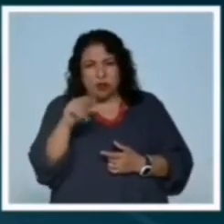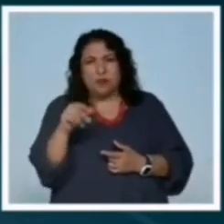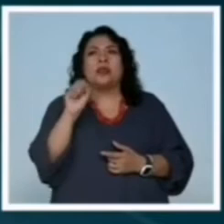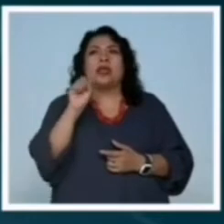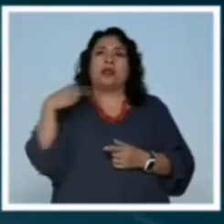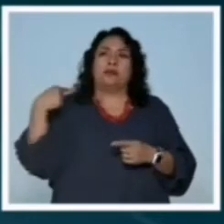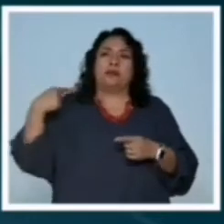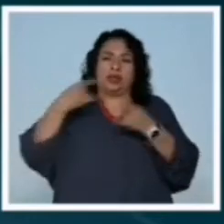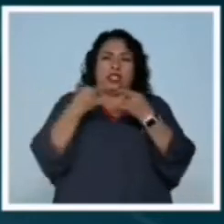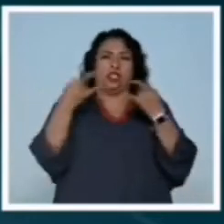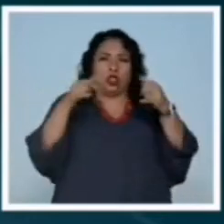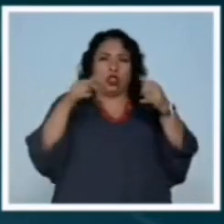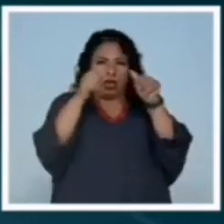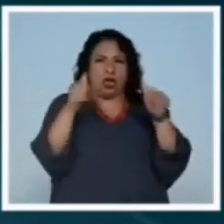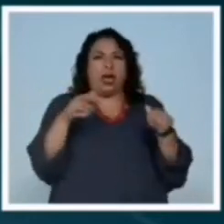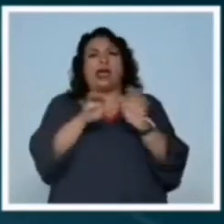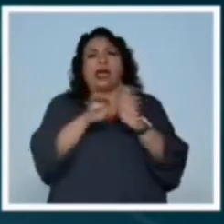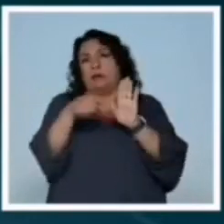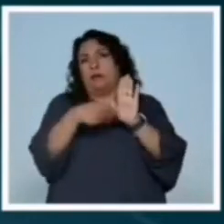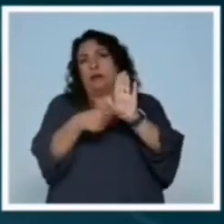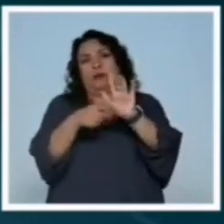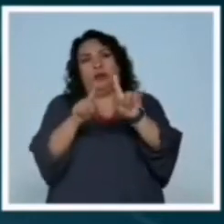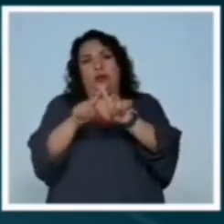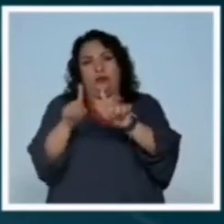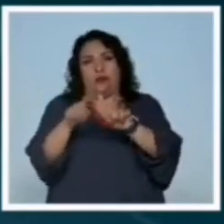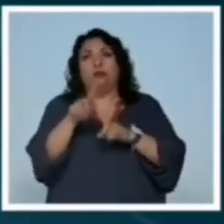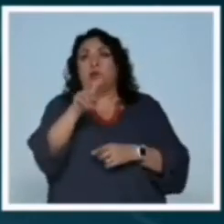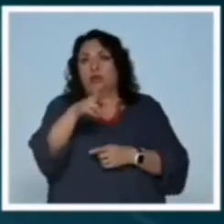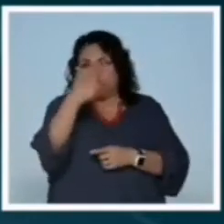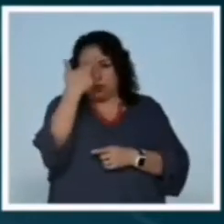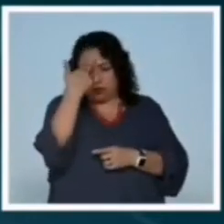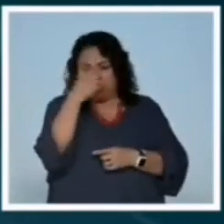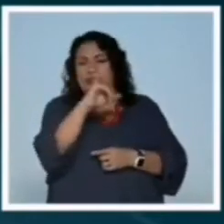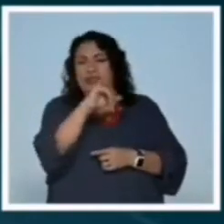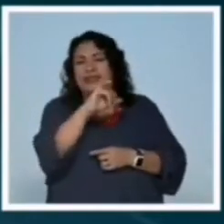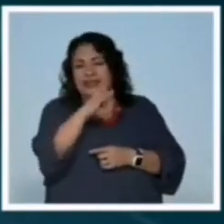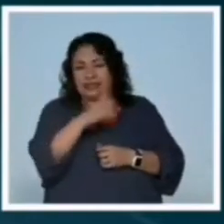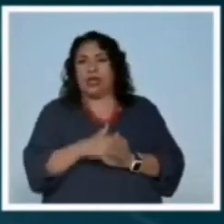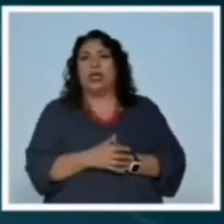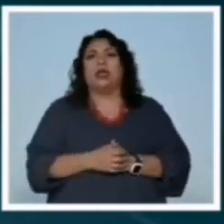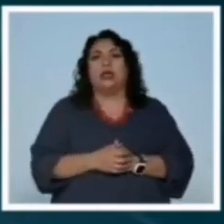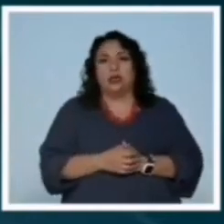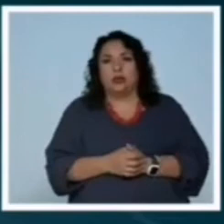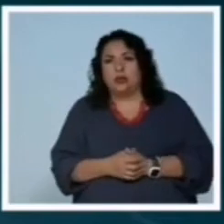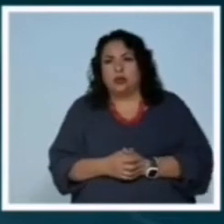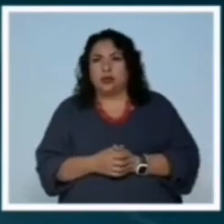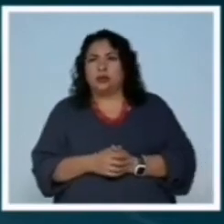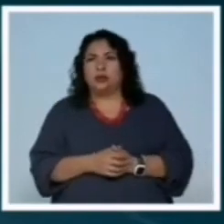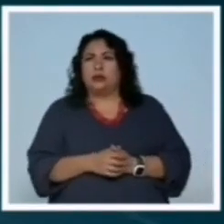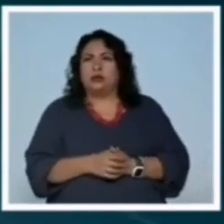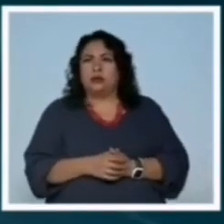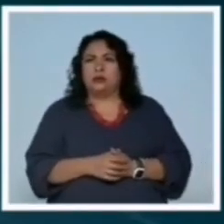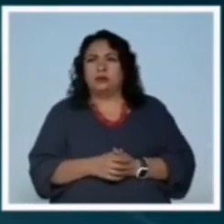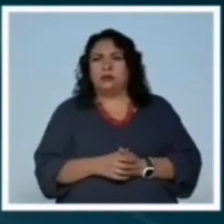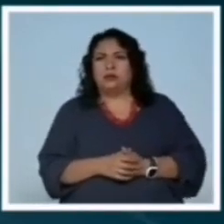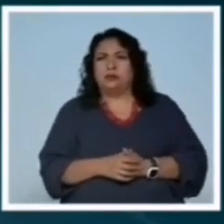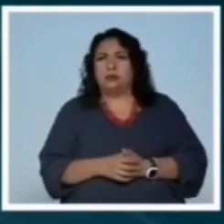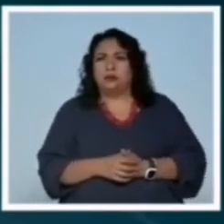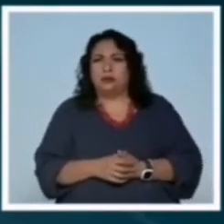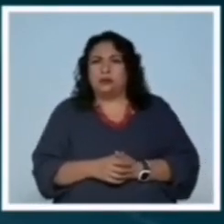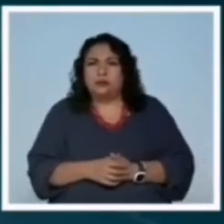historia del arte tenemos distintos ejemplos es efectivamente como bien lo mencionas pero jorge cuesta con un